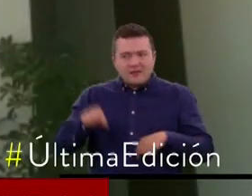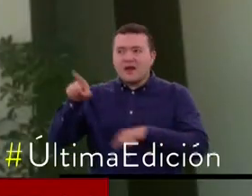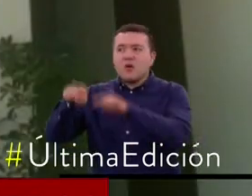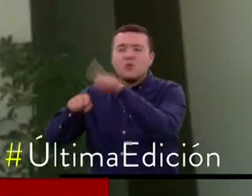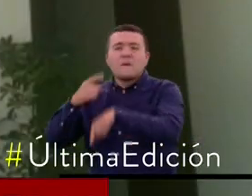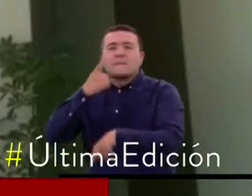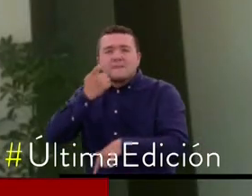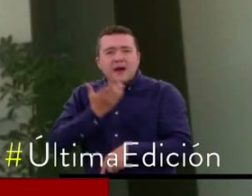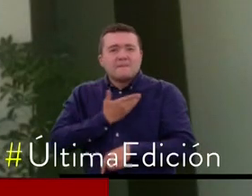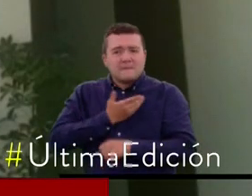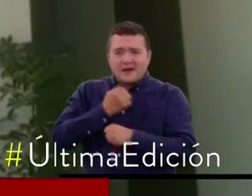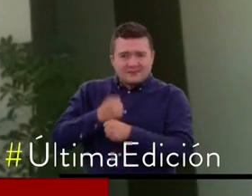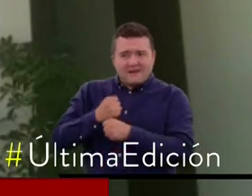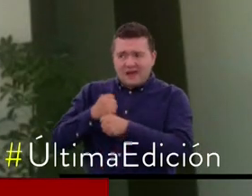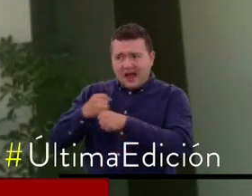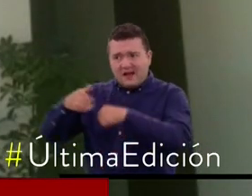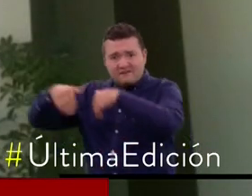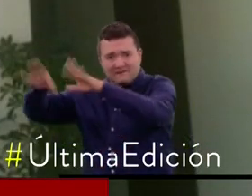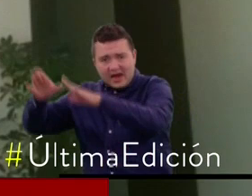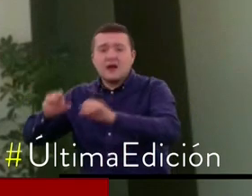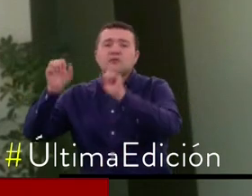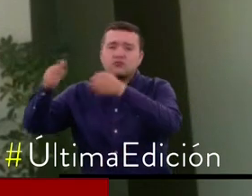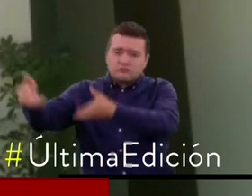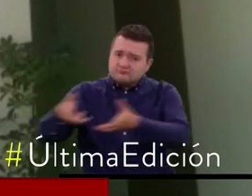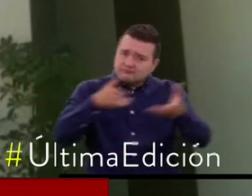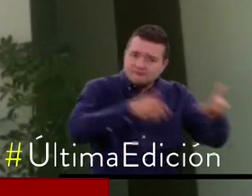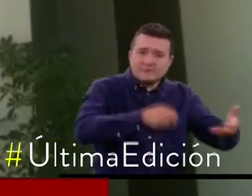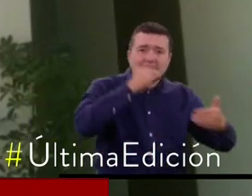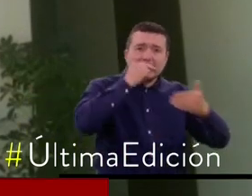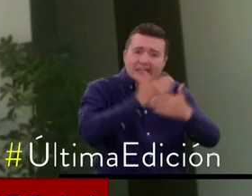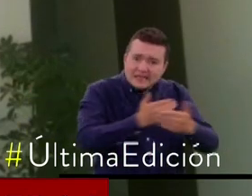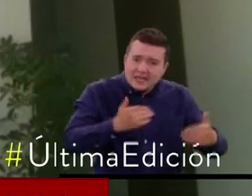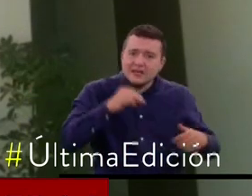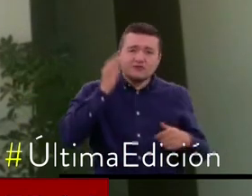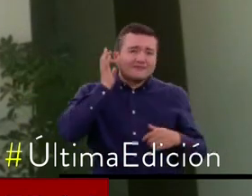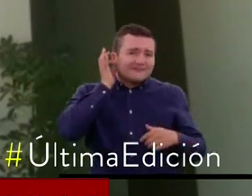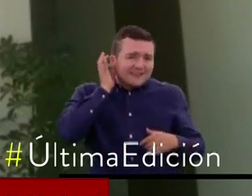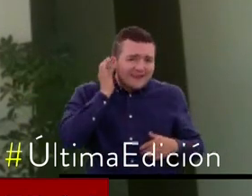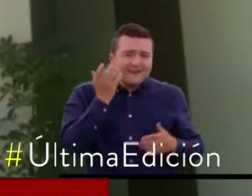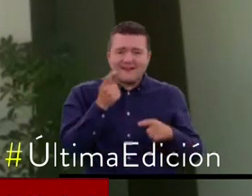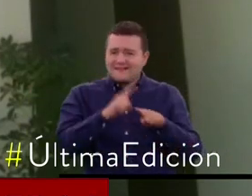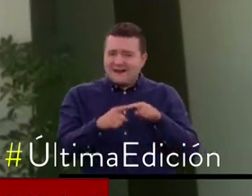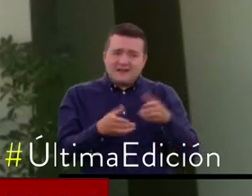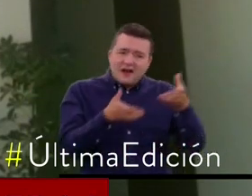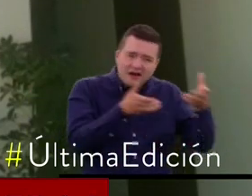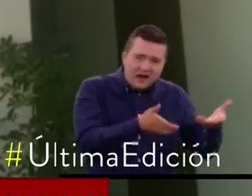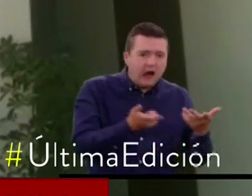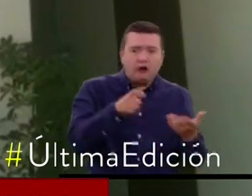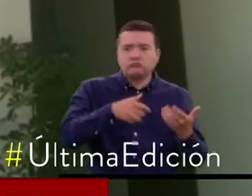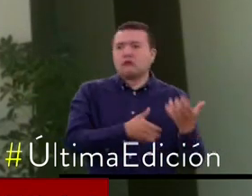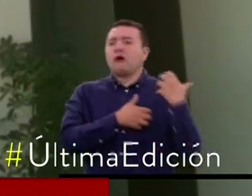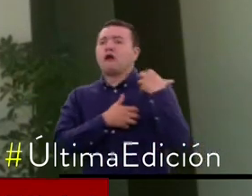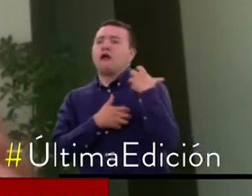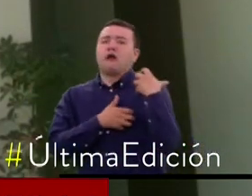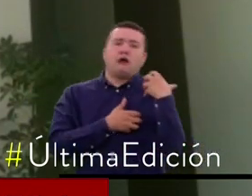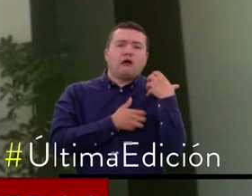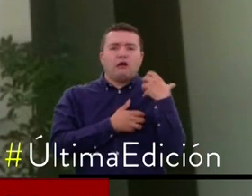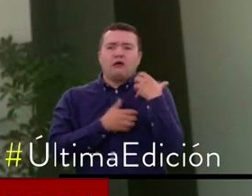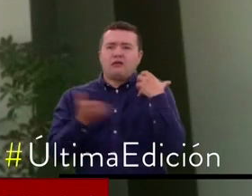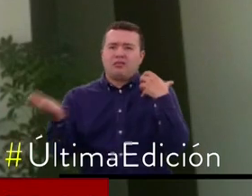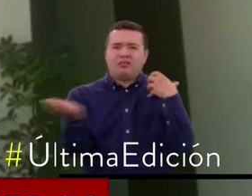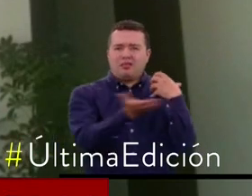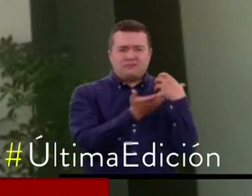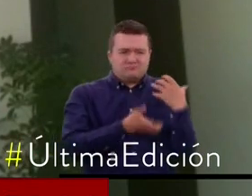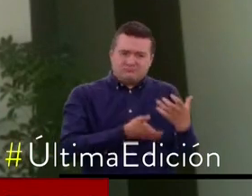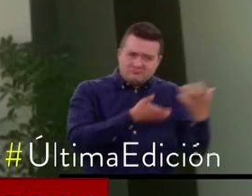espacio seguro con alimentación, entre otras, para que los niños y niñas de la población que se encuentra en tránsito y estén durante algunos